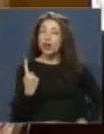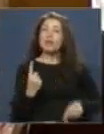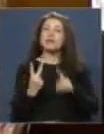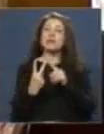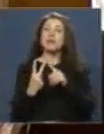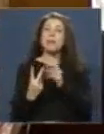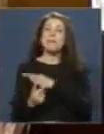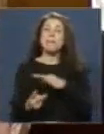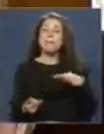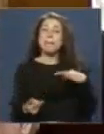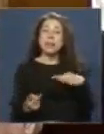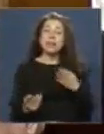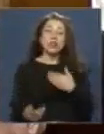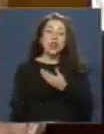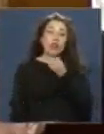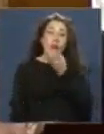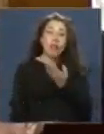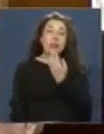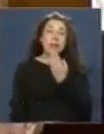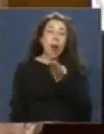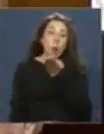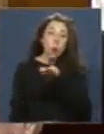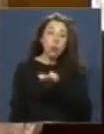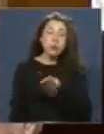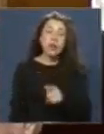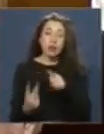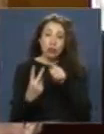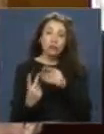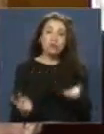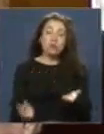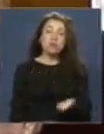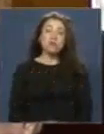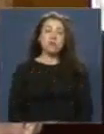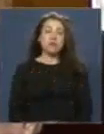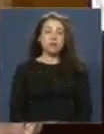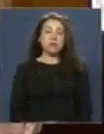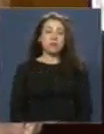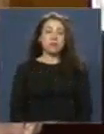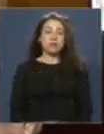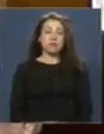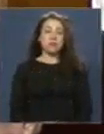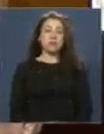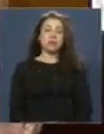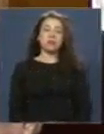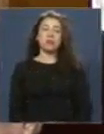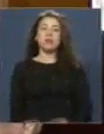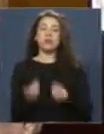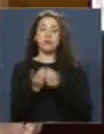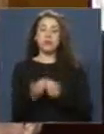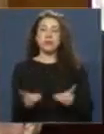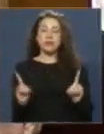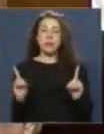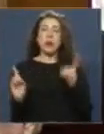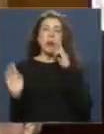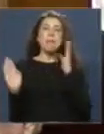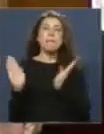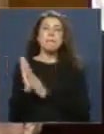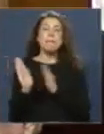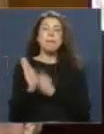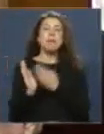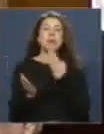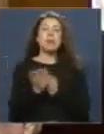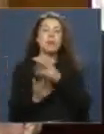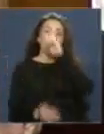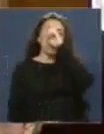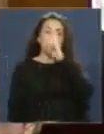ministro, permítame que se lo diga, usted, a través suyo, presidente, se lo señalo. La democracia se prueba cuando se